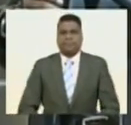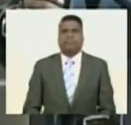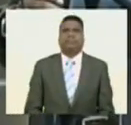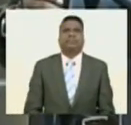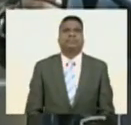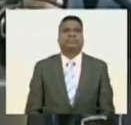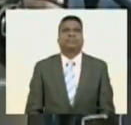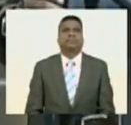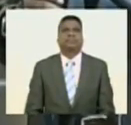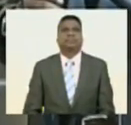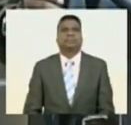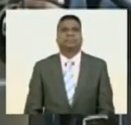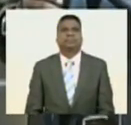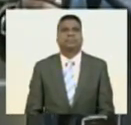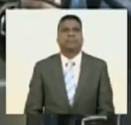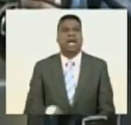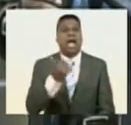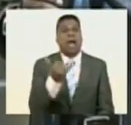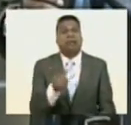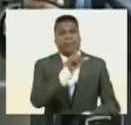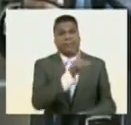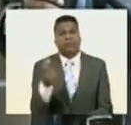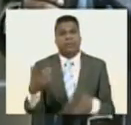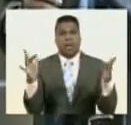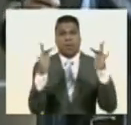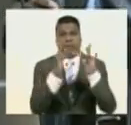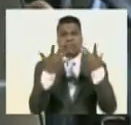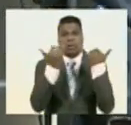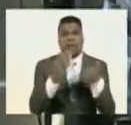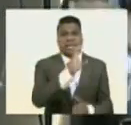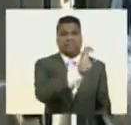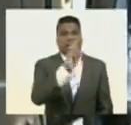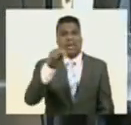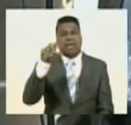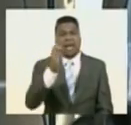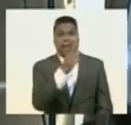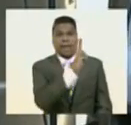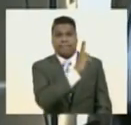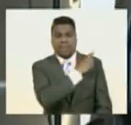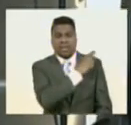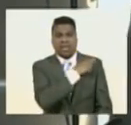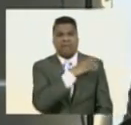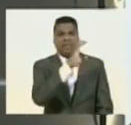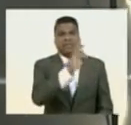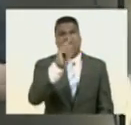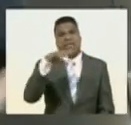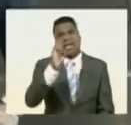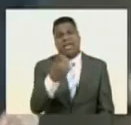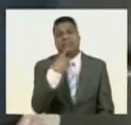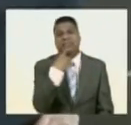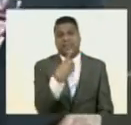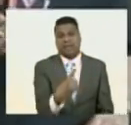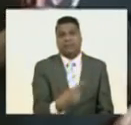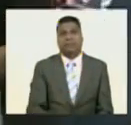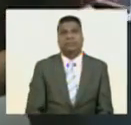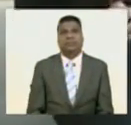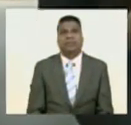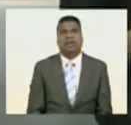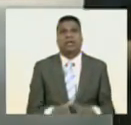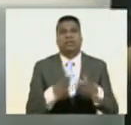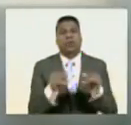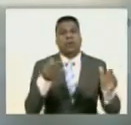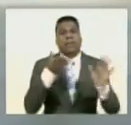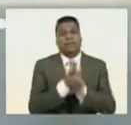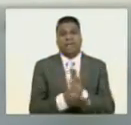Un saludo a las personas que hasta ahora sintonizan Venezolana de Televisión. En estos momentos, la presidenta del Consejo Nacional Electoral, Tibisay Lucena, ofrecerá declaraciones con respecto